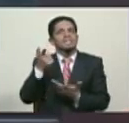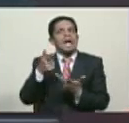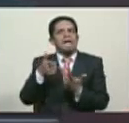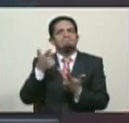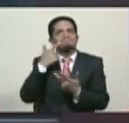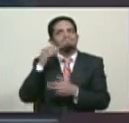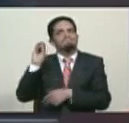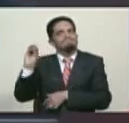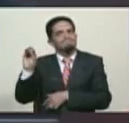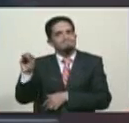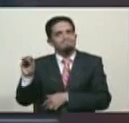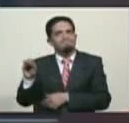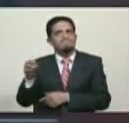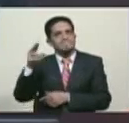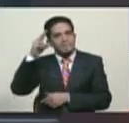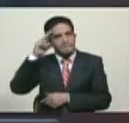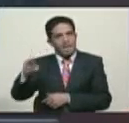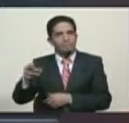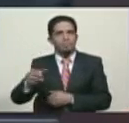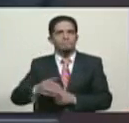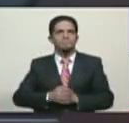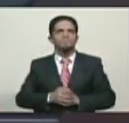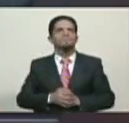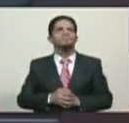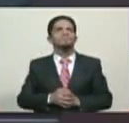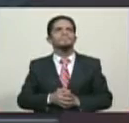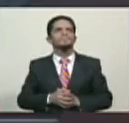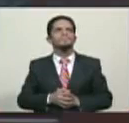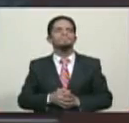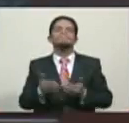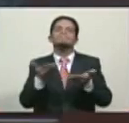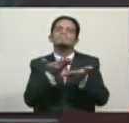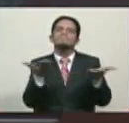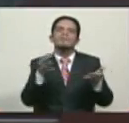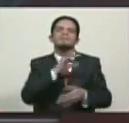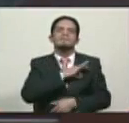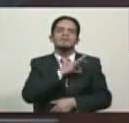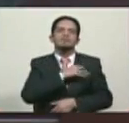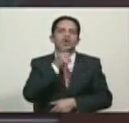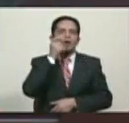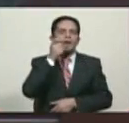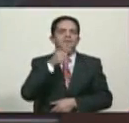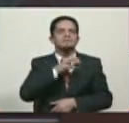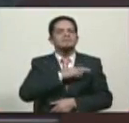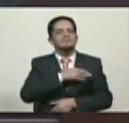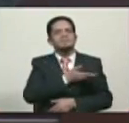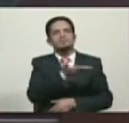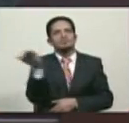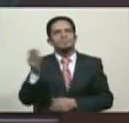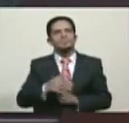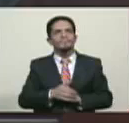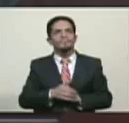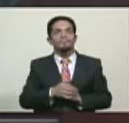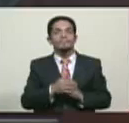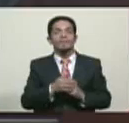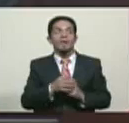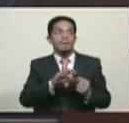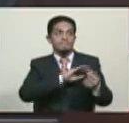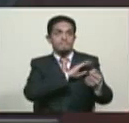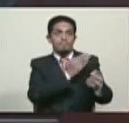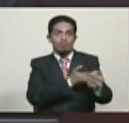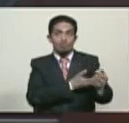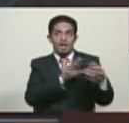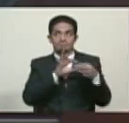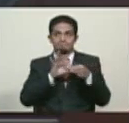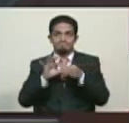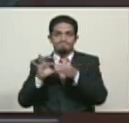los derechos de la patria. Señoras y señores, la cohesión de todos nuestros poderes con una